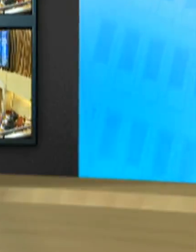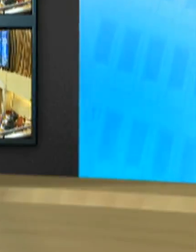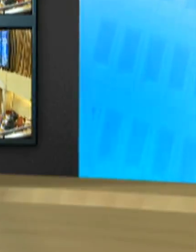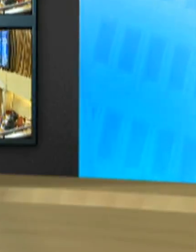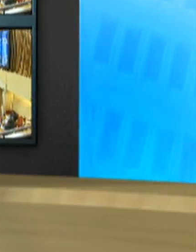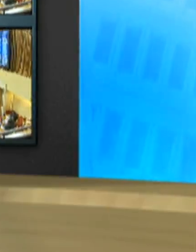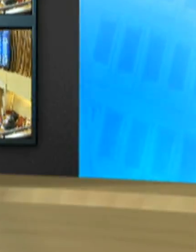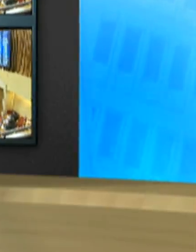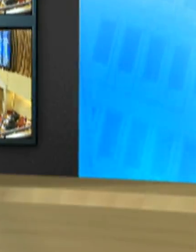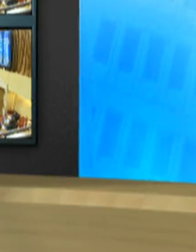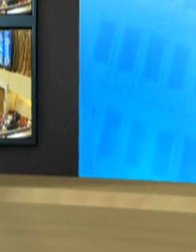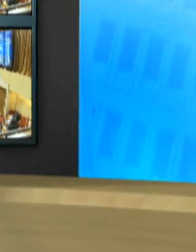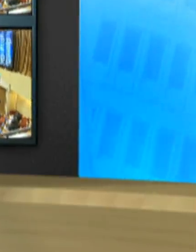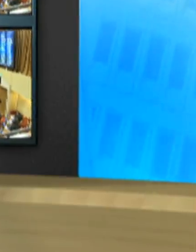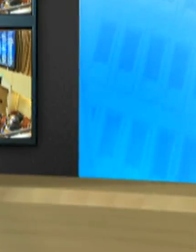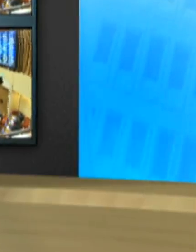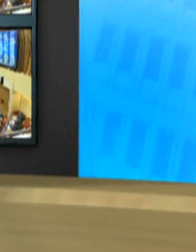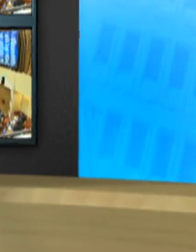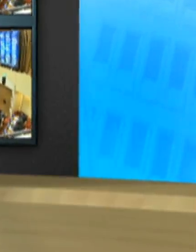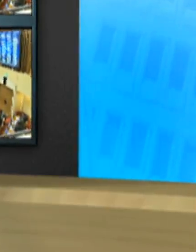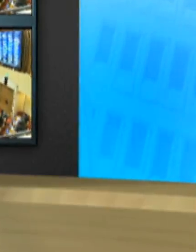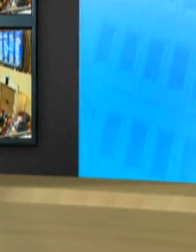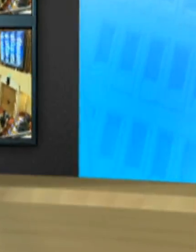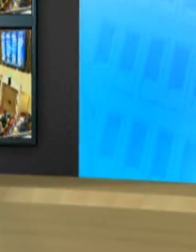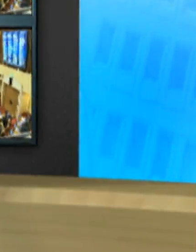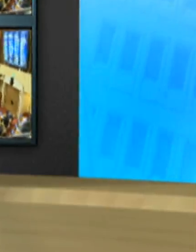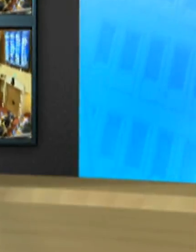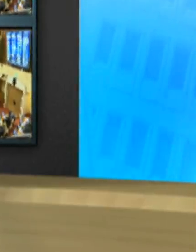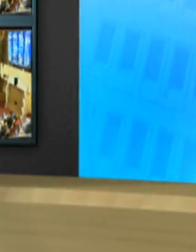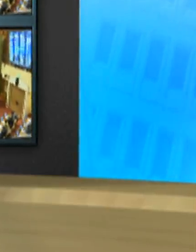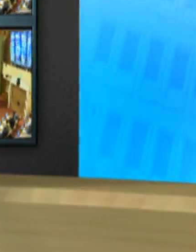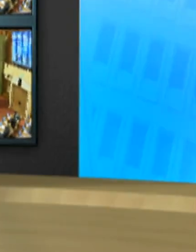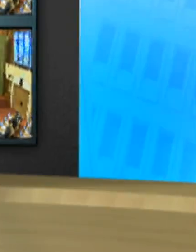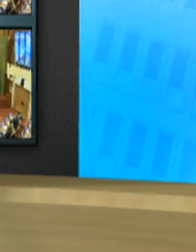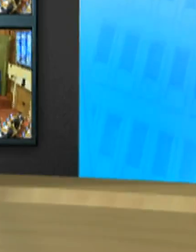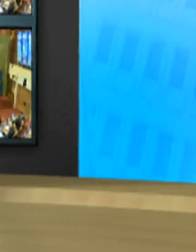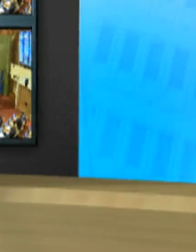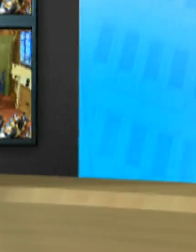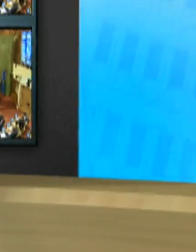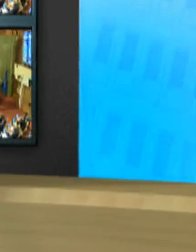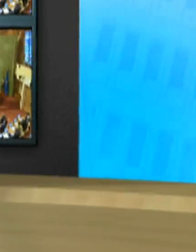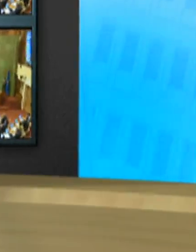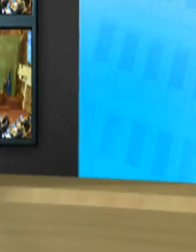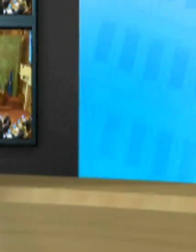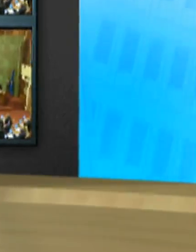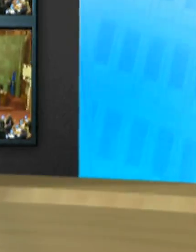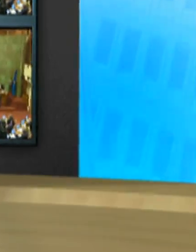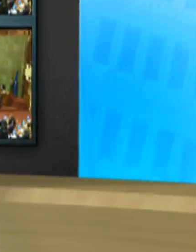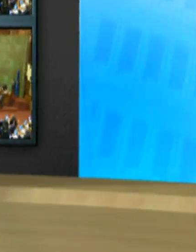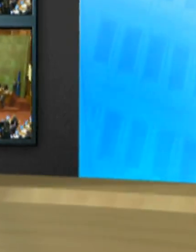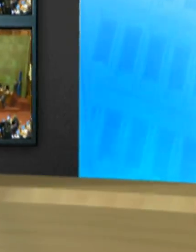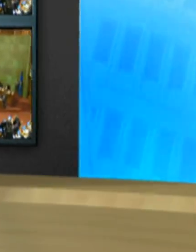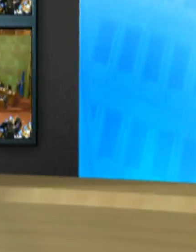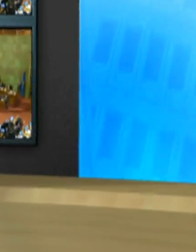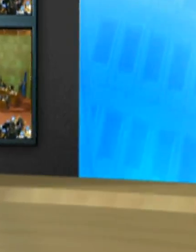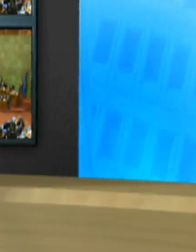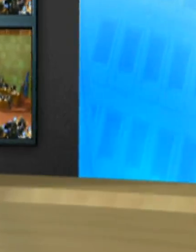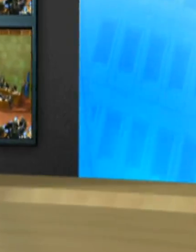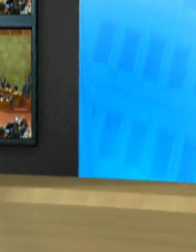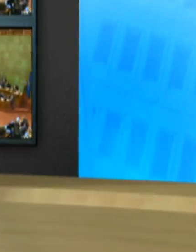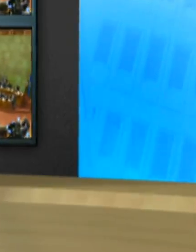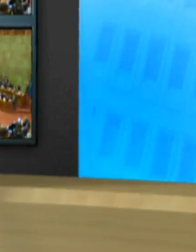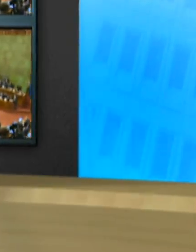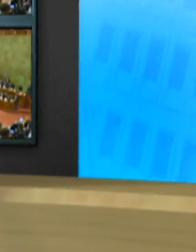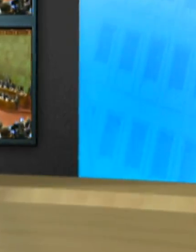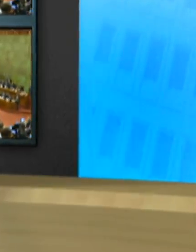establece un conjunto de medidas para impulsar la productividad el texto en materia de profundización del mercado financiero reduce diversas trabas de